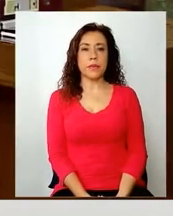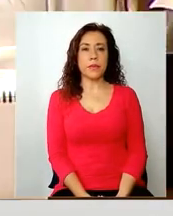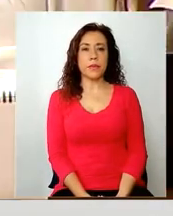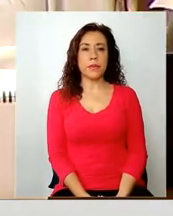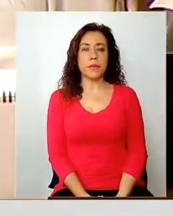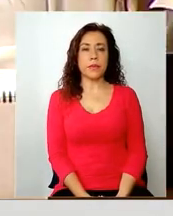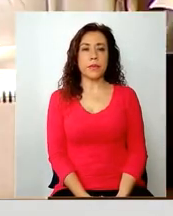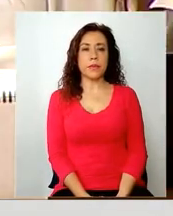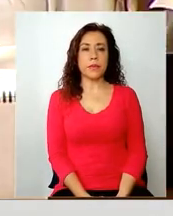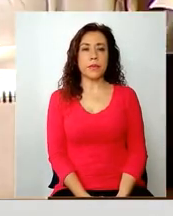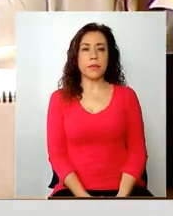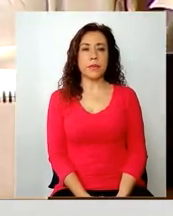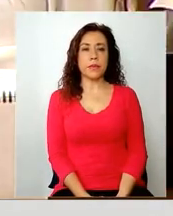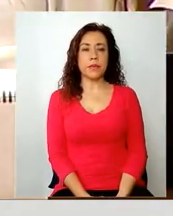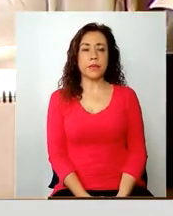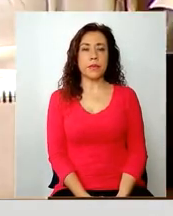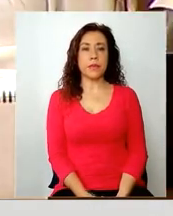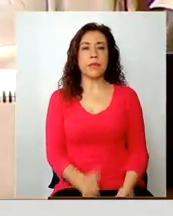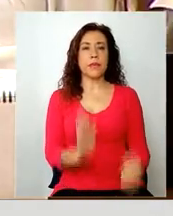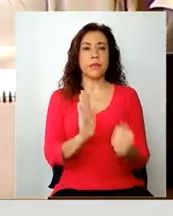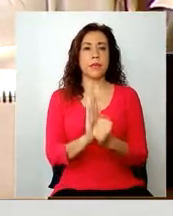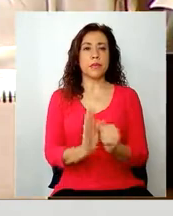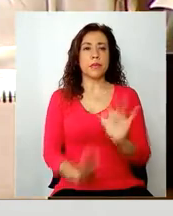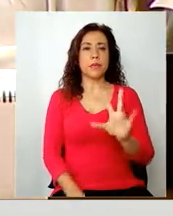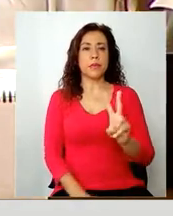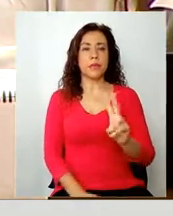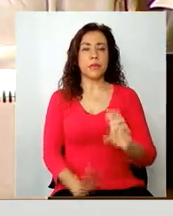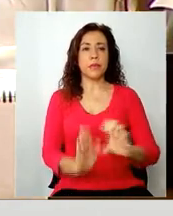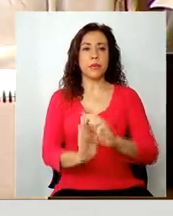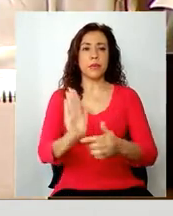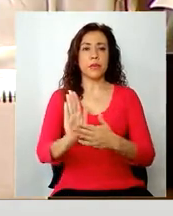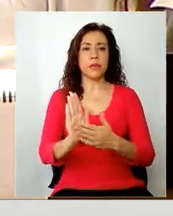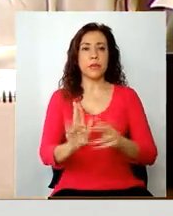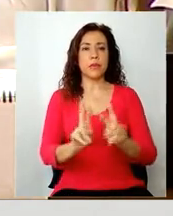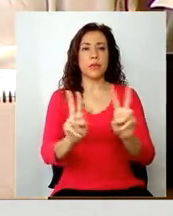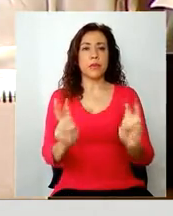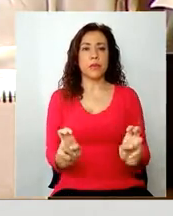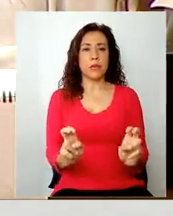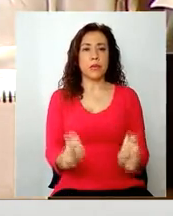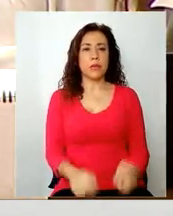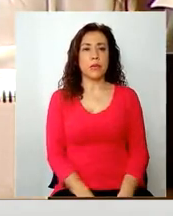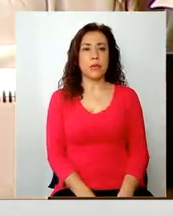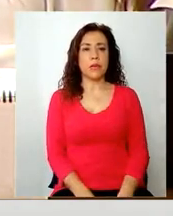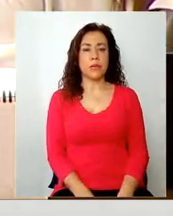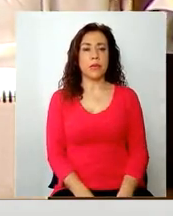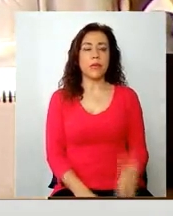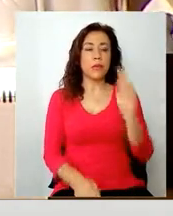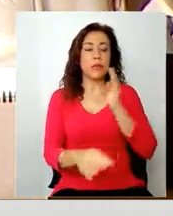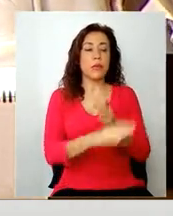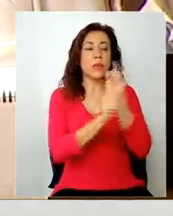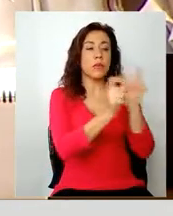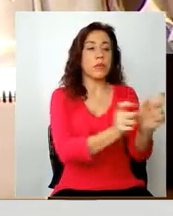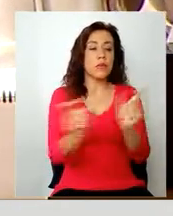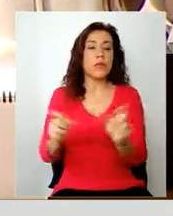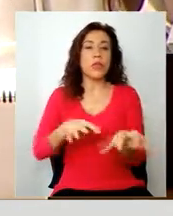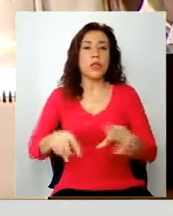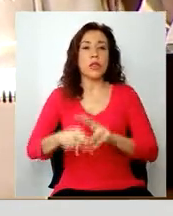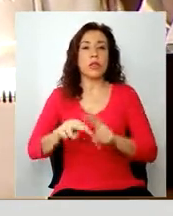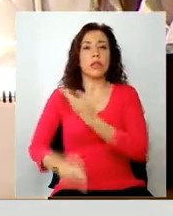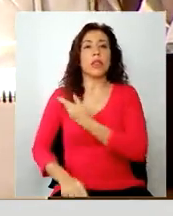el artículo 52 de la Constitución respecto de fiscalizar actos de gobierno